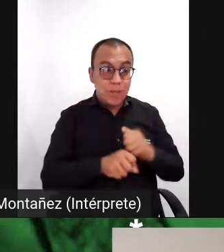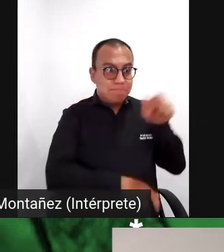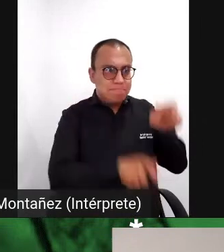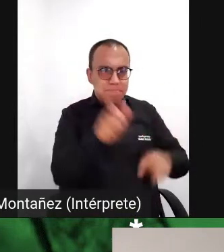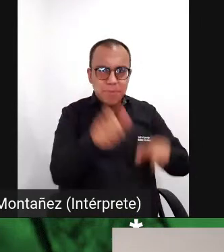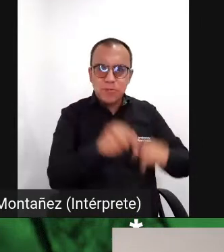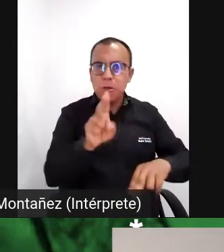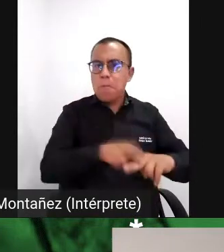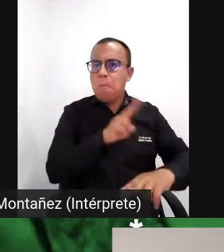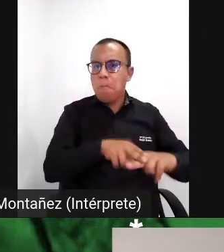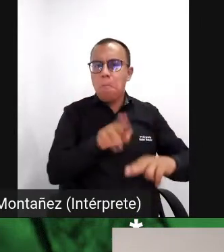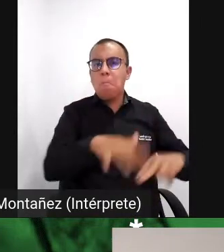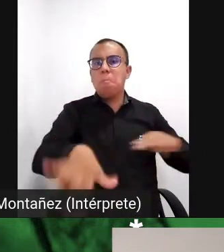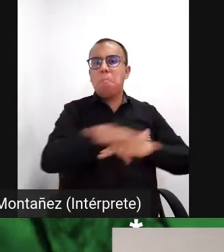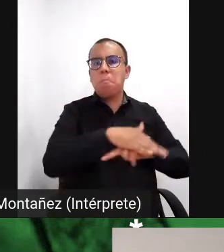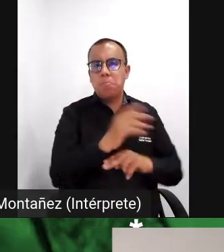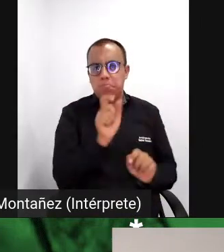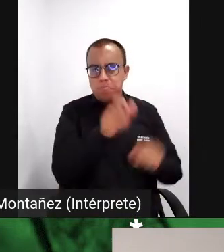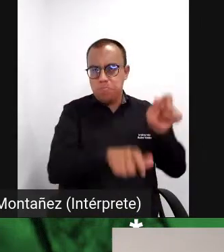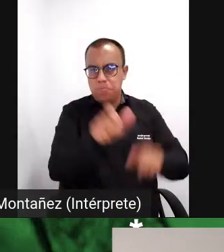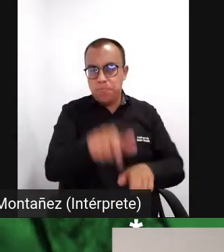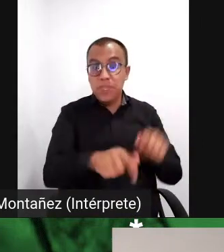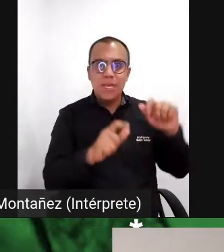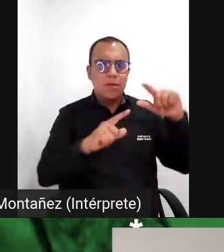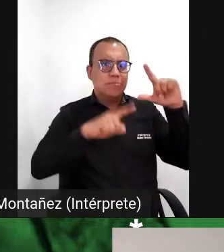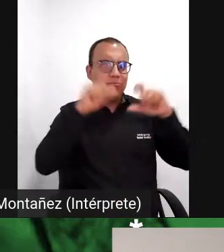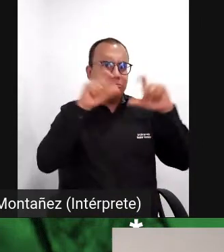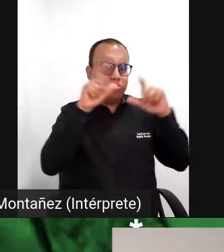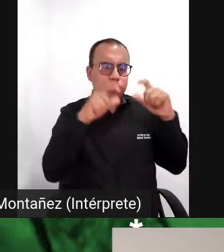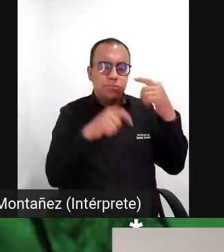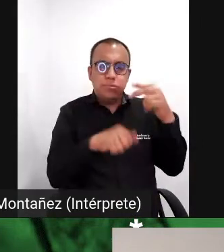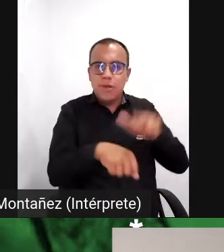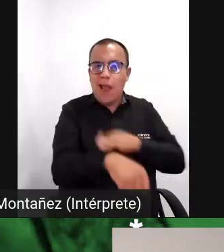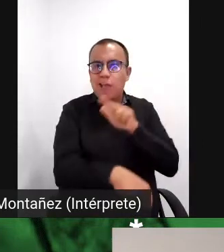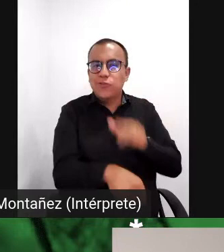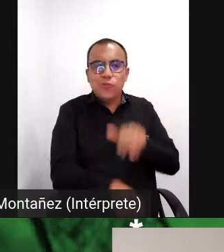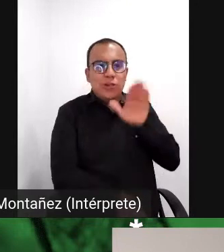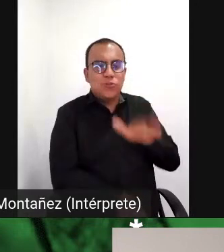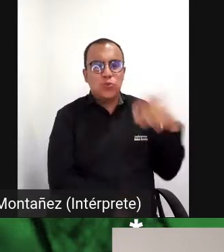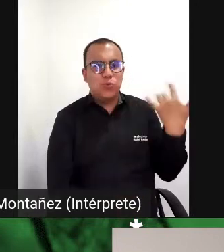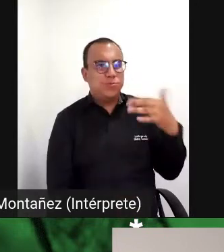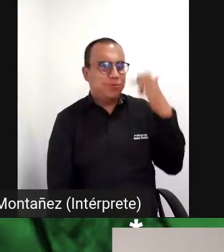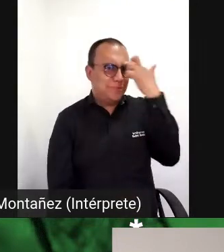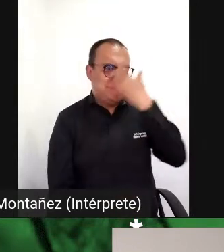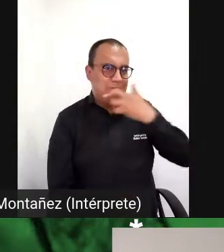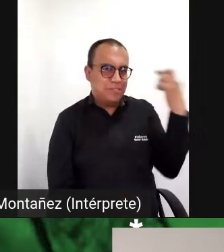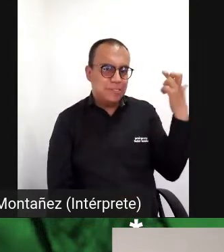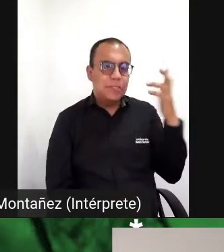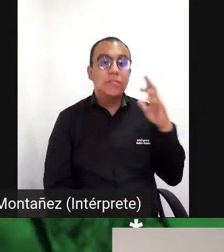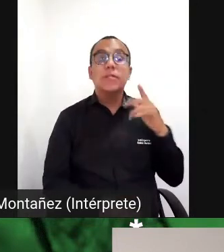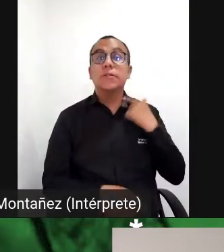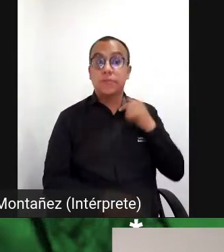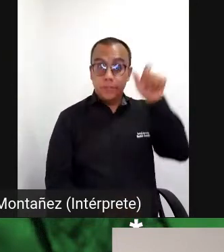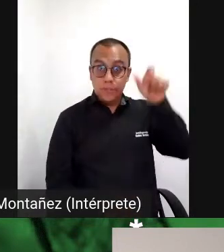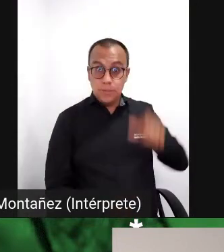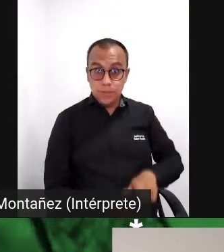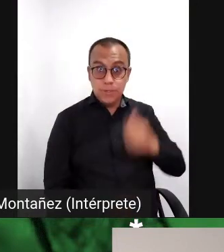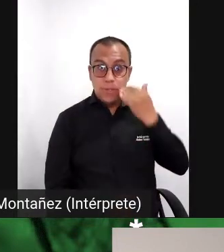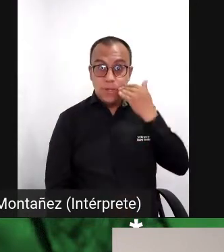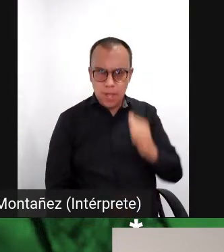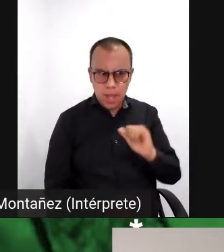corriente, y además es fotógrafa, una gran fotógrafa de naturaleza. Y a partir de ella, como ese